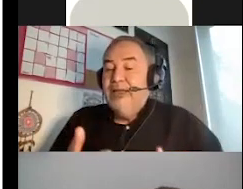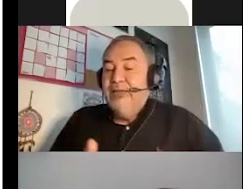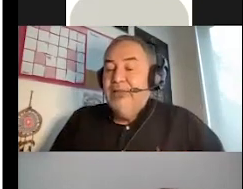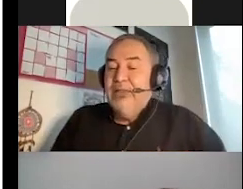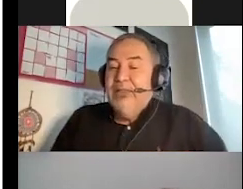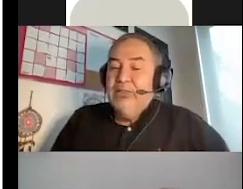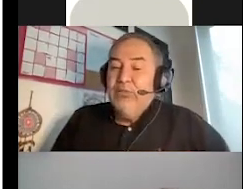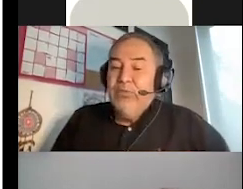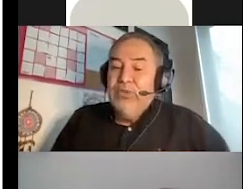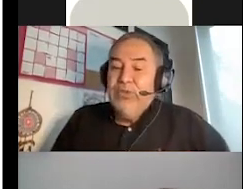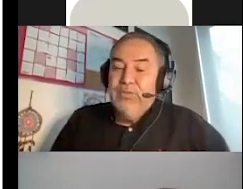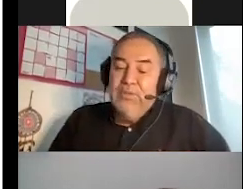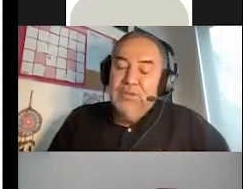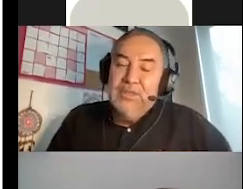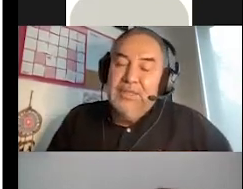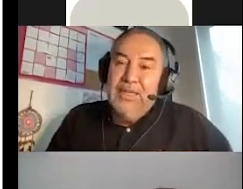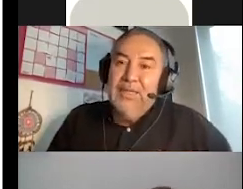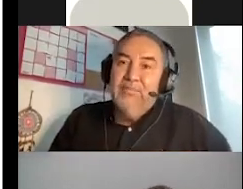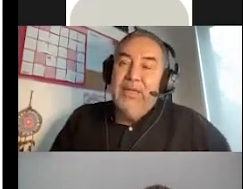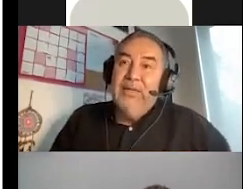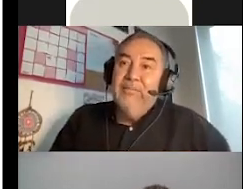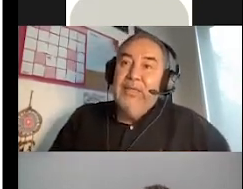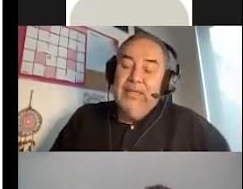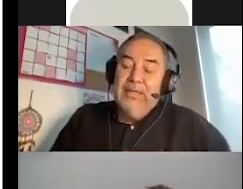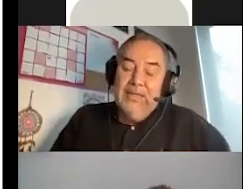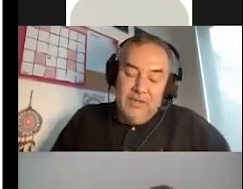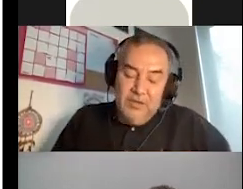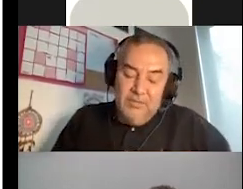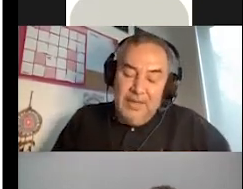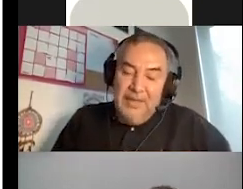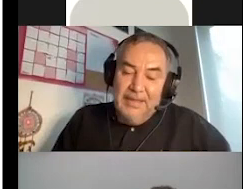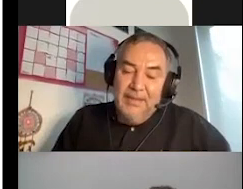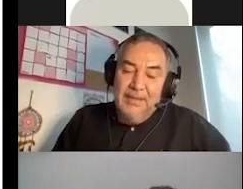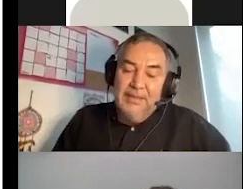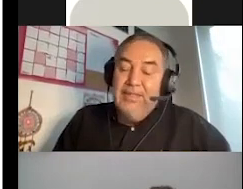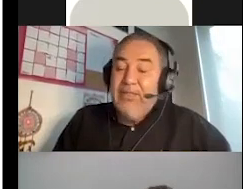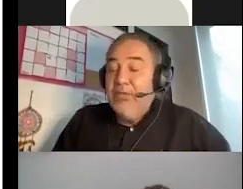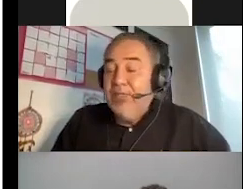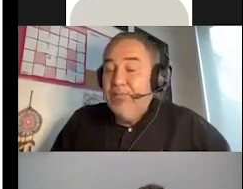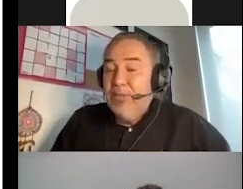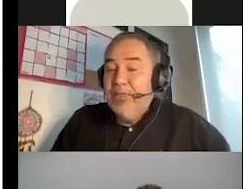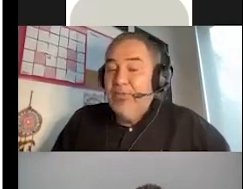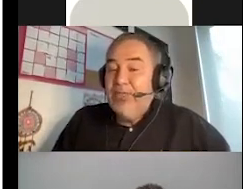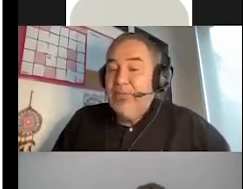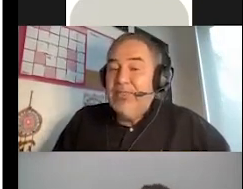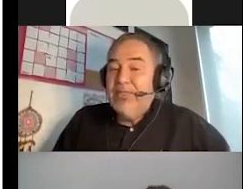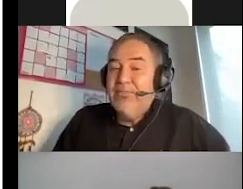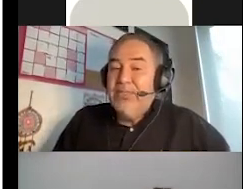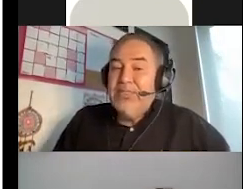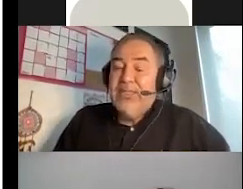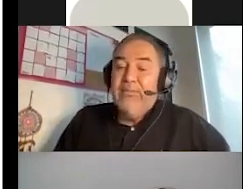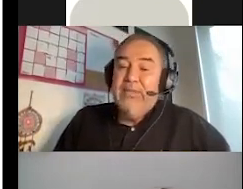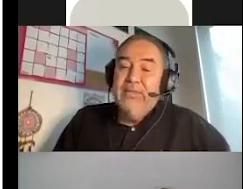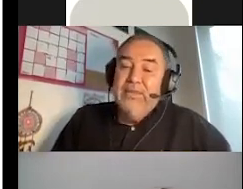tal descomposición. Entonces sí hay que esperar que la inflación baje a niveles del 5, que el tipo de cambio sea bastante